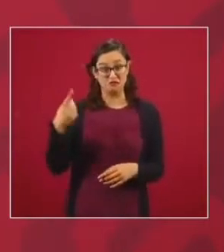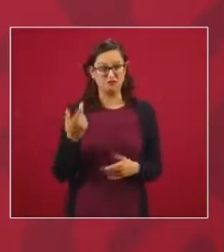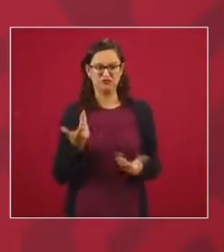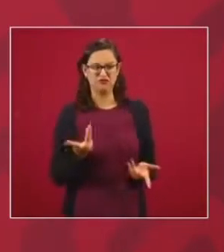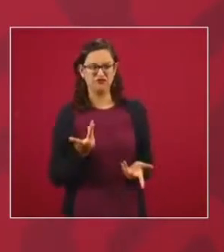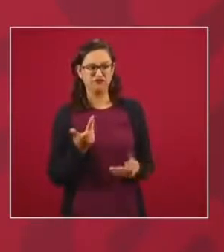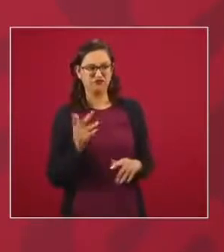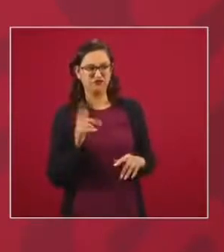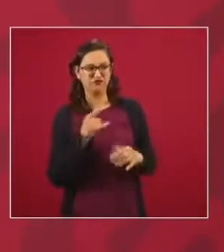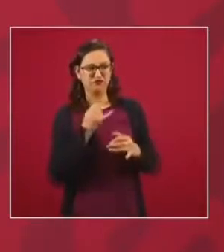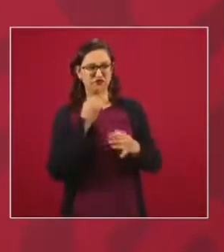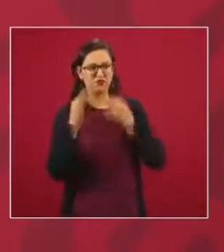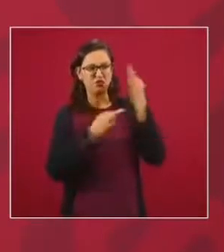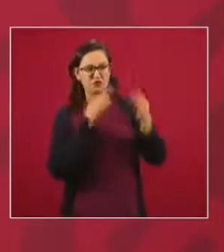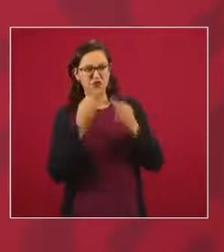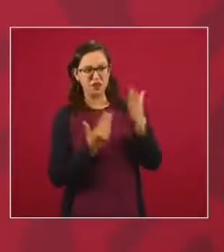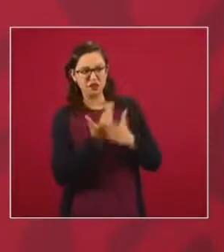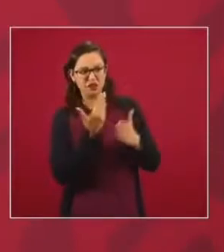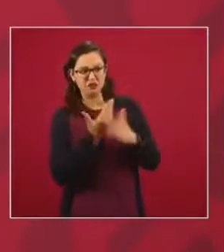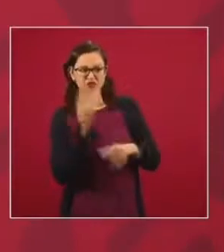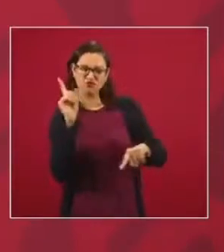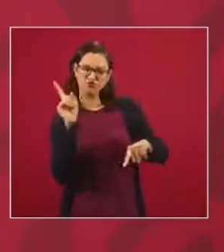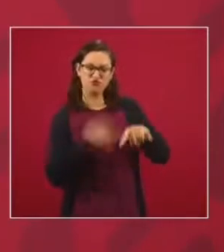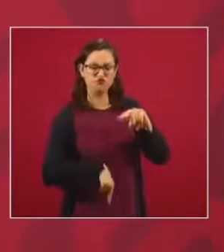para que no informáramos,